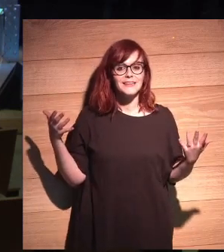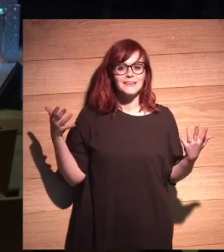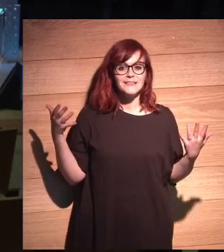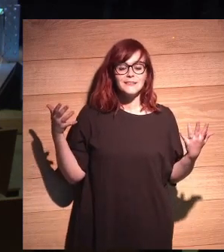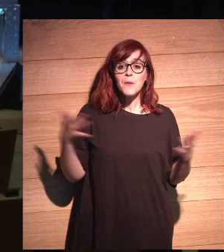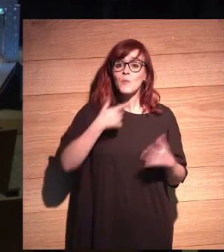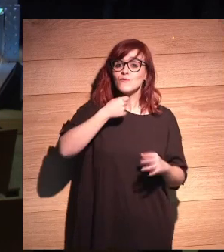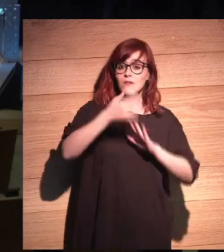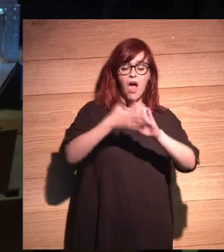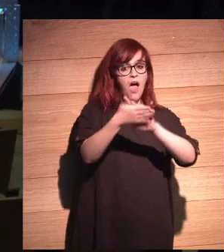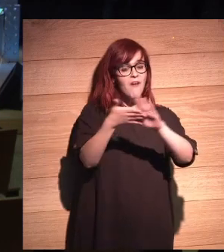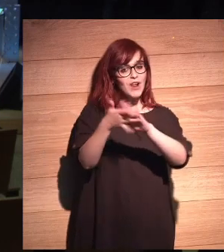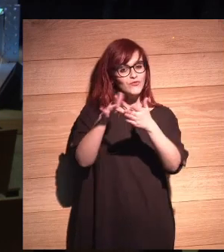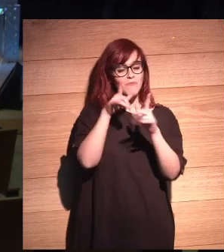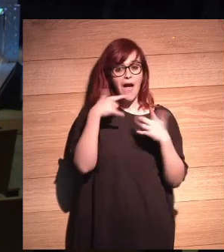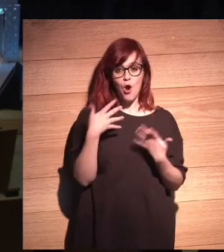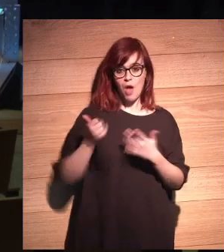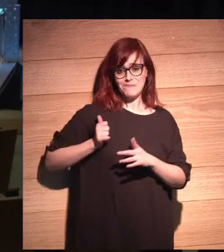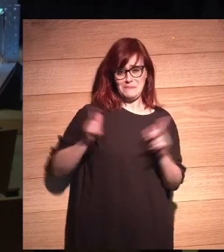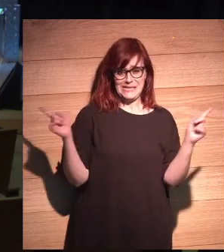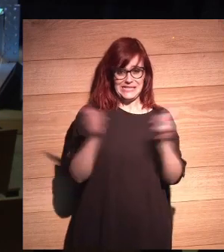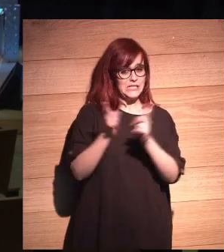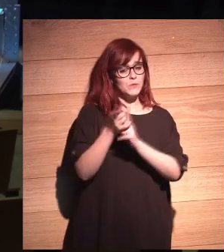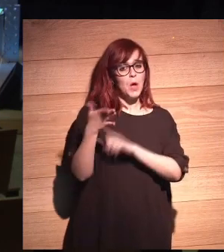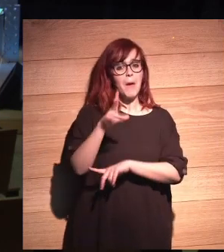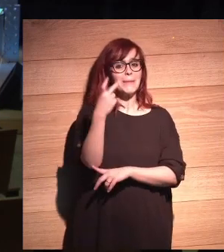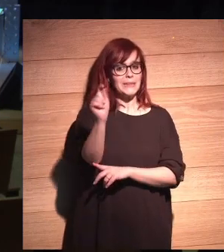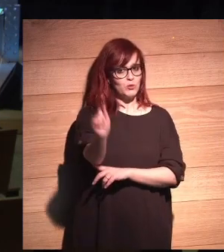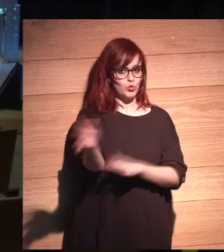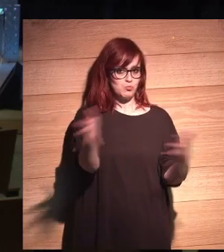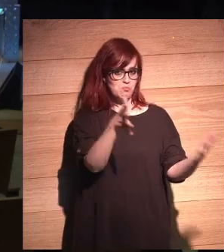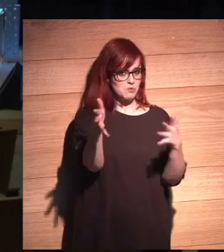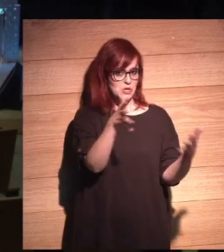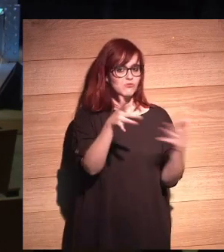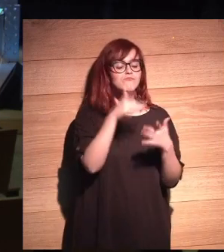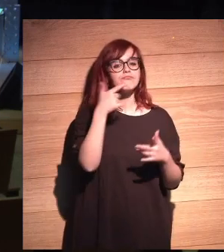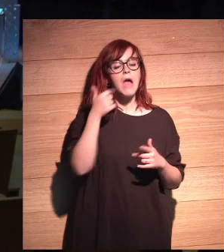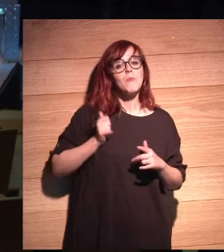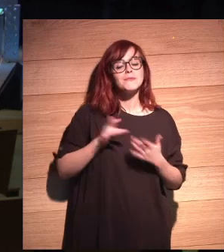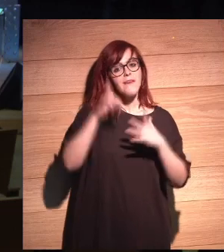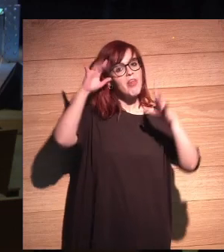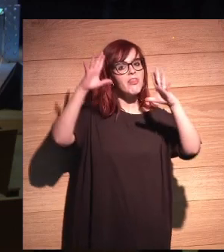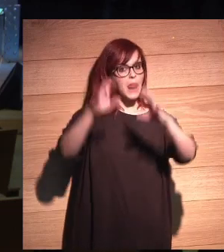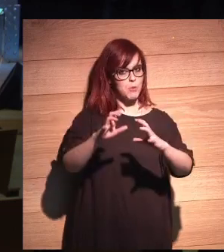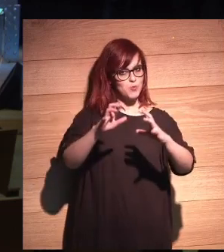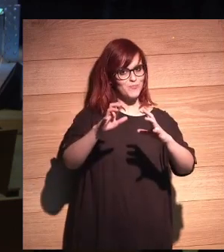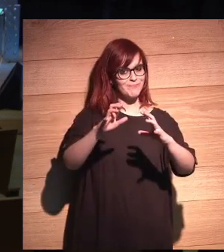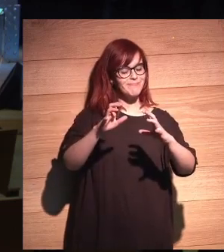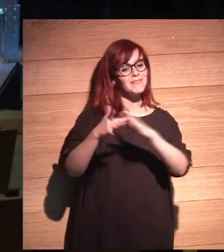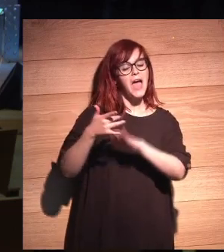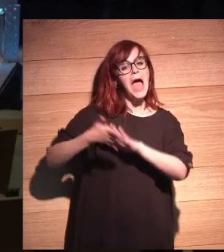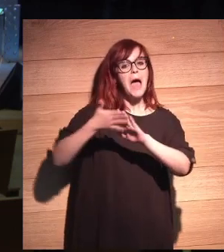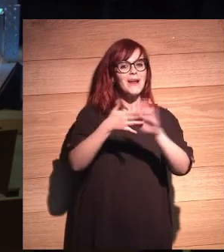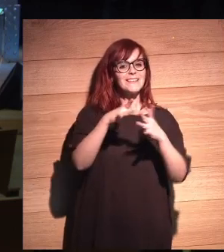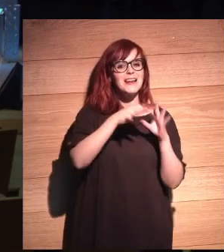me gustaría hablar en esta pequeña presentación de unos 20 minutos del cerebro y